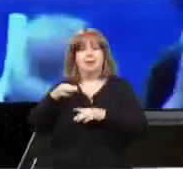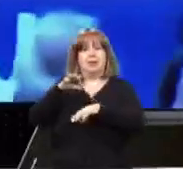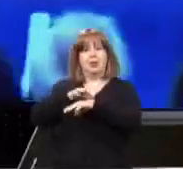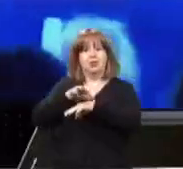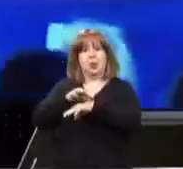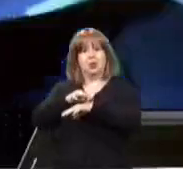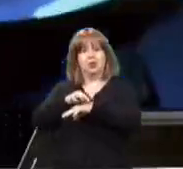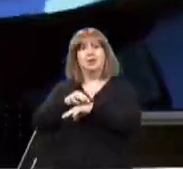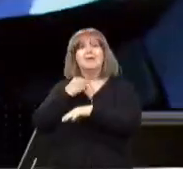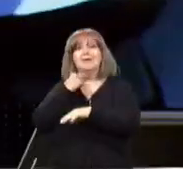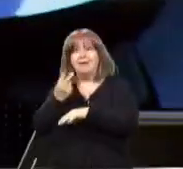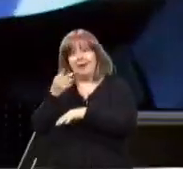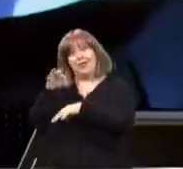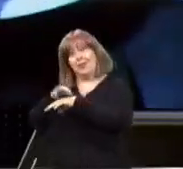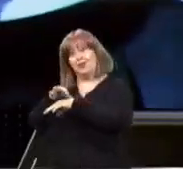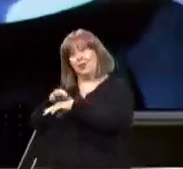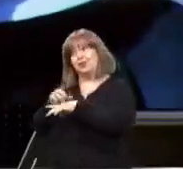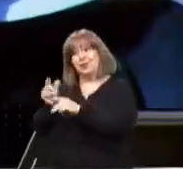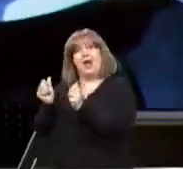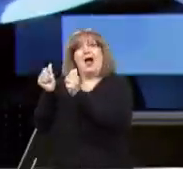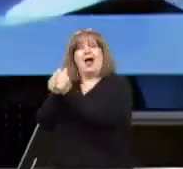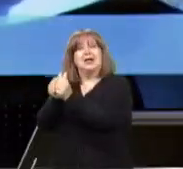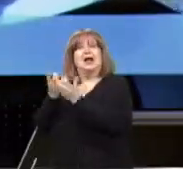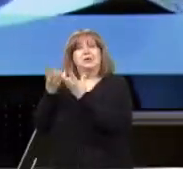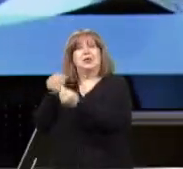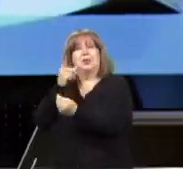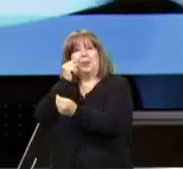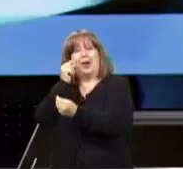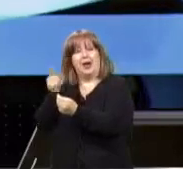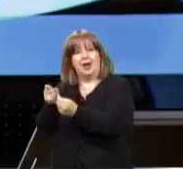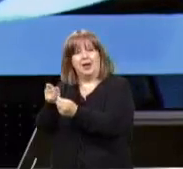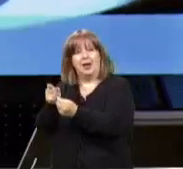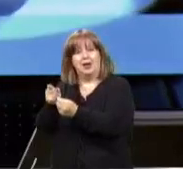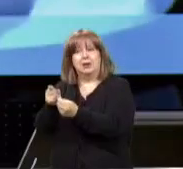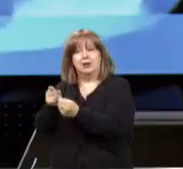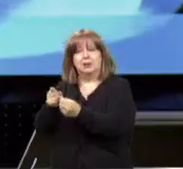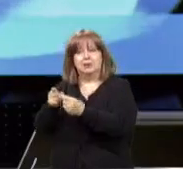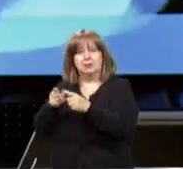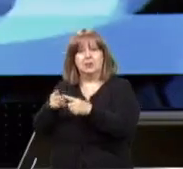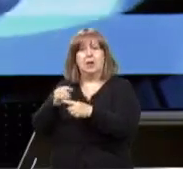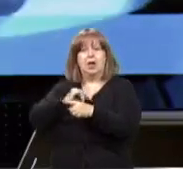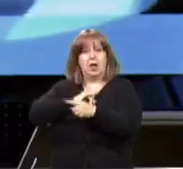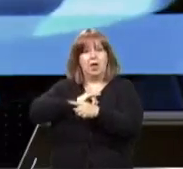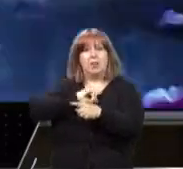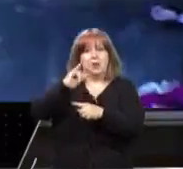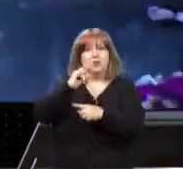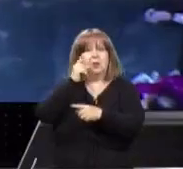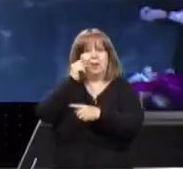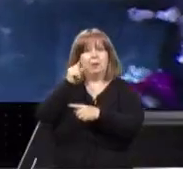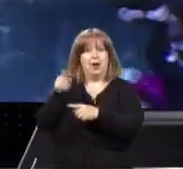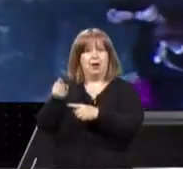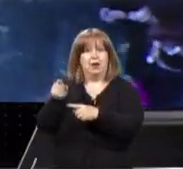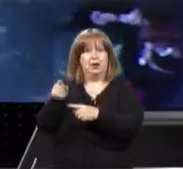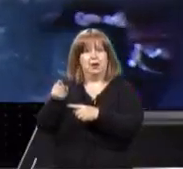actuaba en esos partos clandestinos, que lo denunció a su padre y hoy integra el grupo de historias